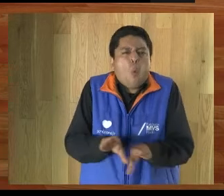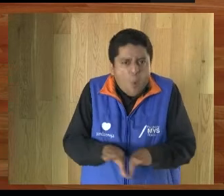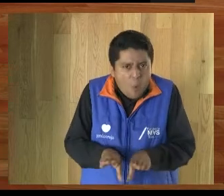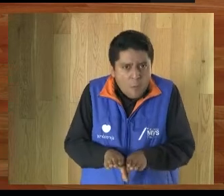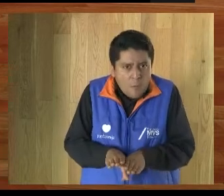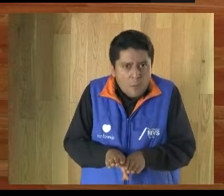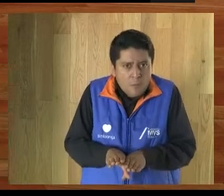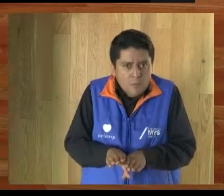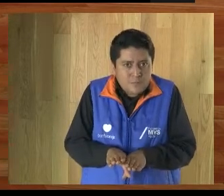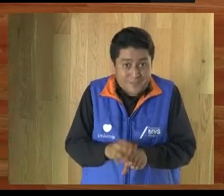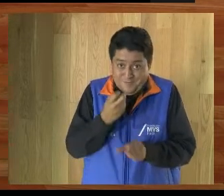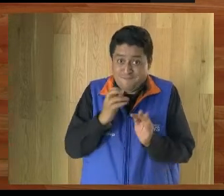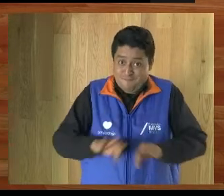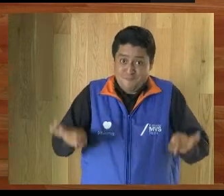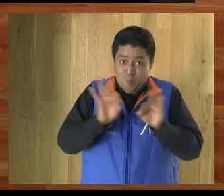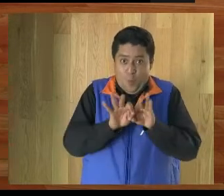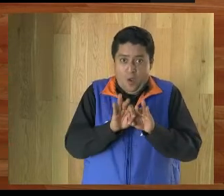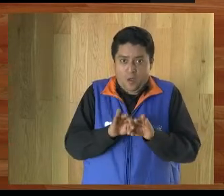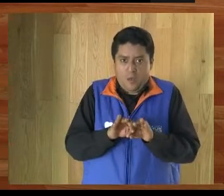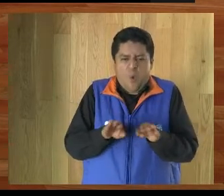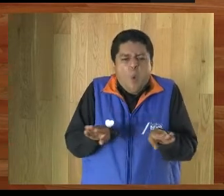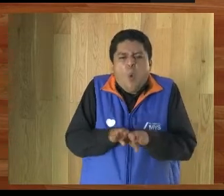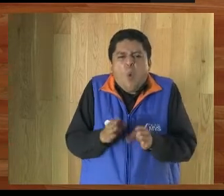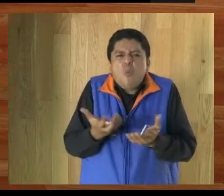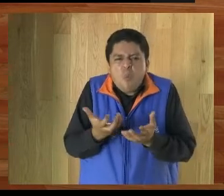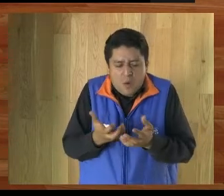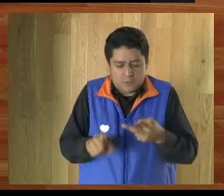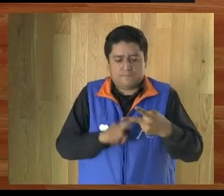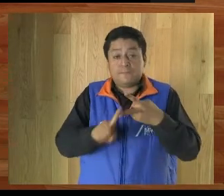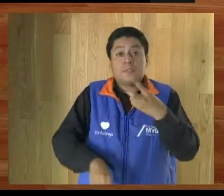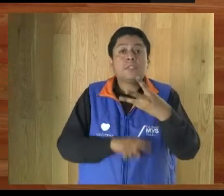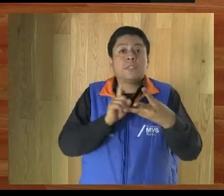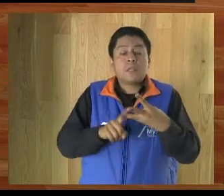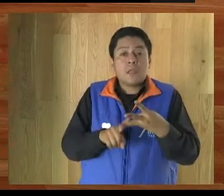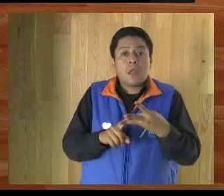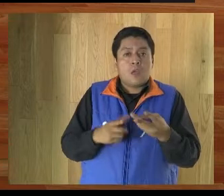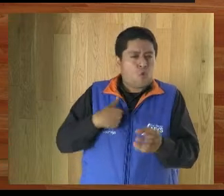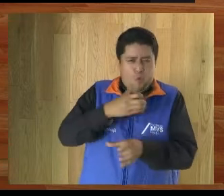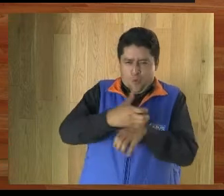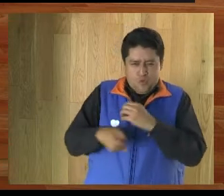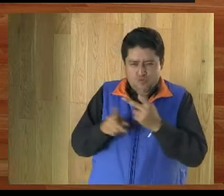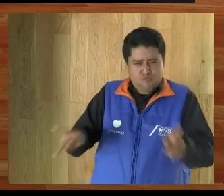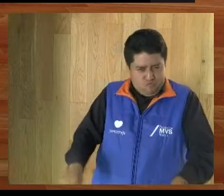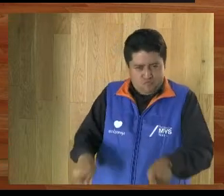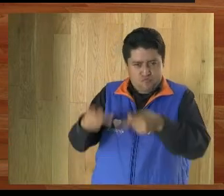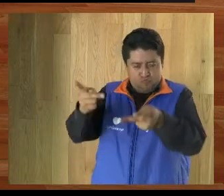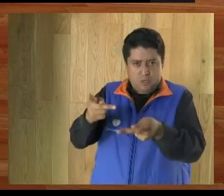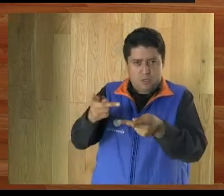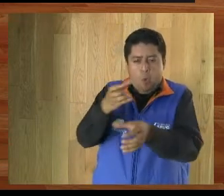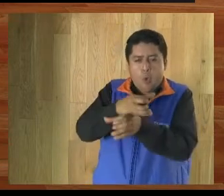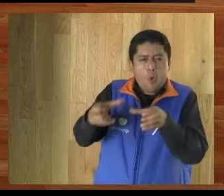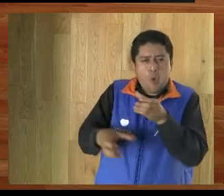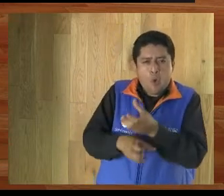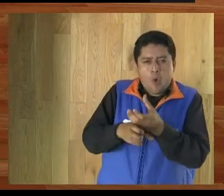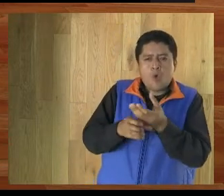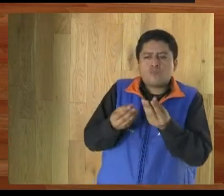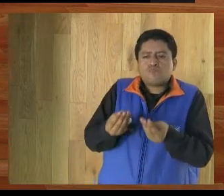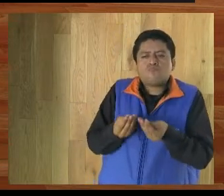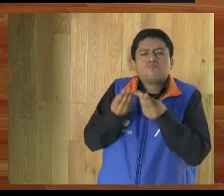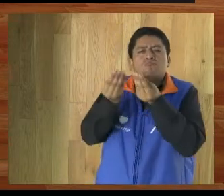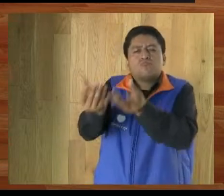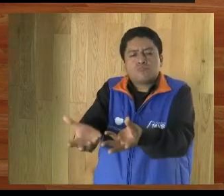de sostenibilidad, de cómo tú produces ese producto y qué tipo de producto pones en la mesa al consumidor y a la sociedad.